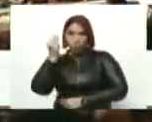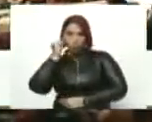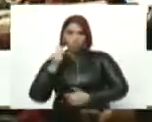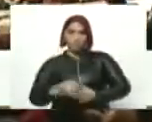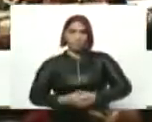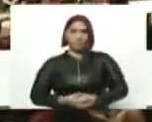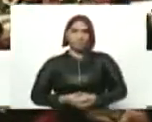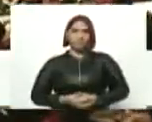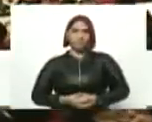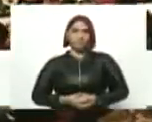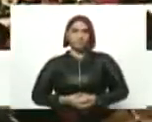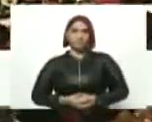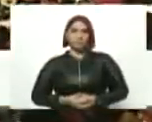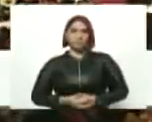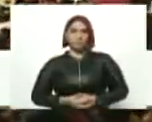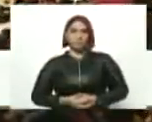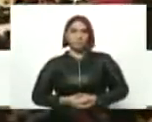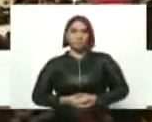compañeras y compañeros.